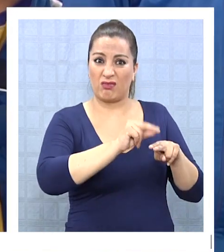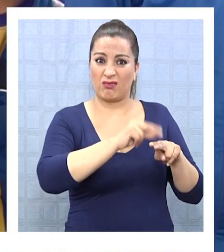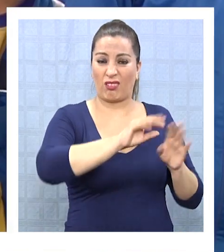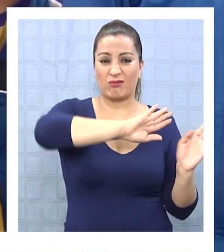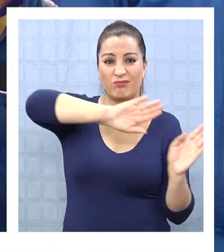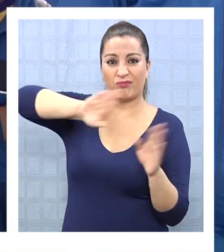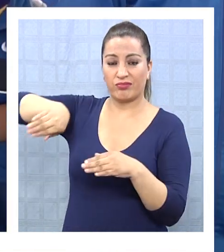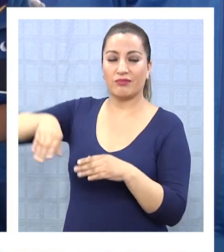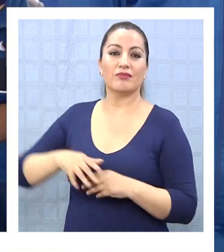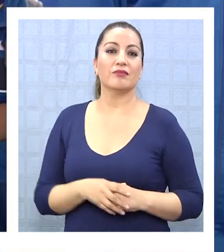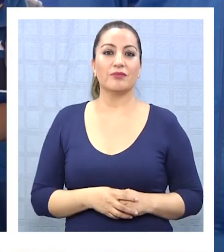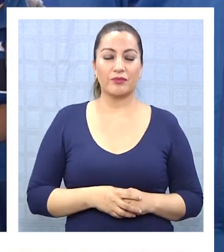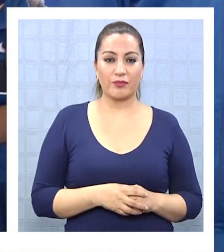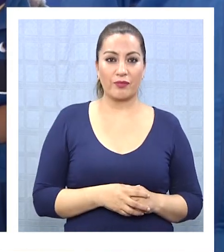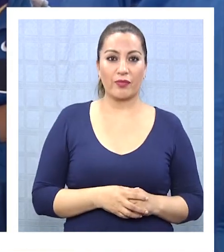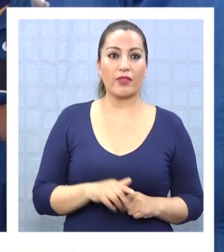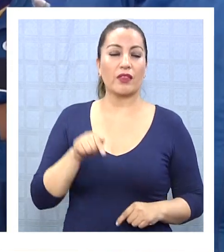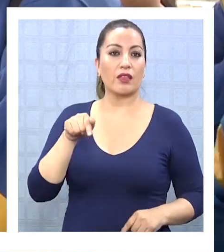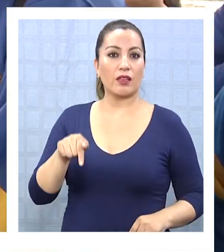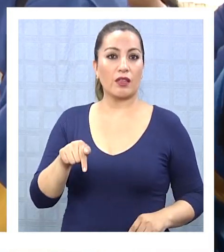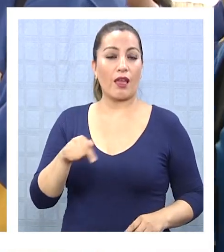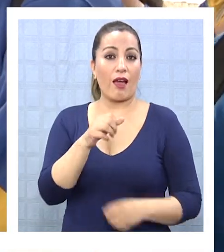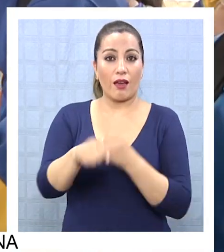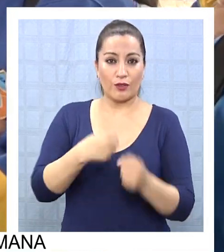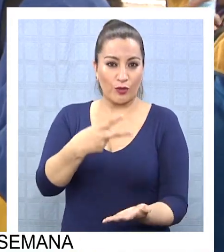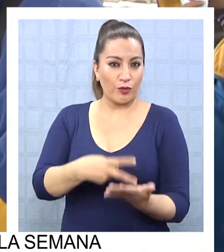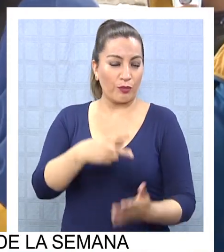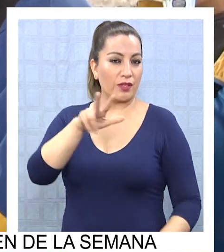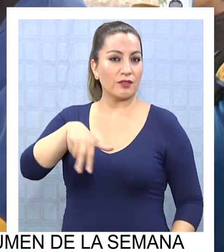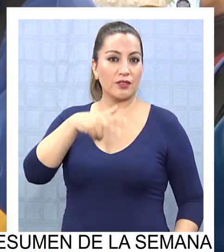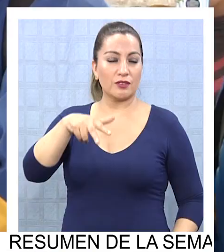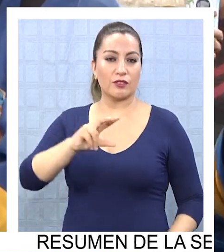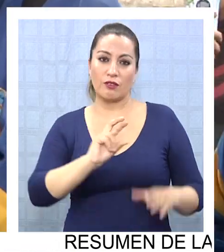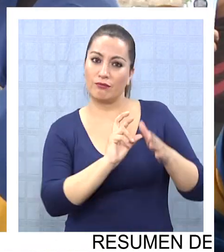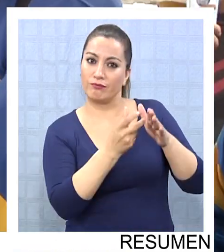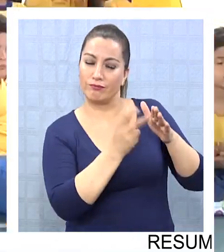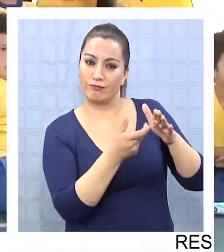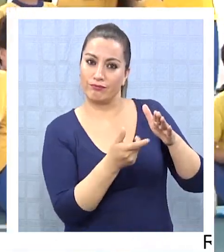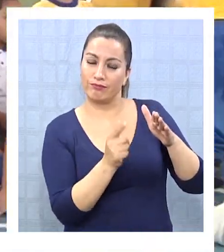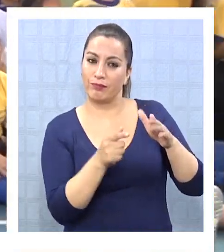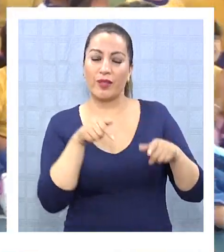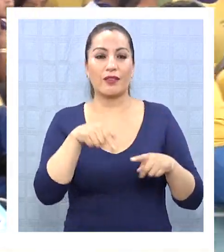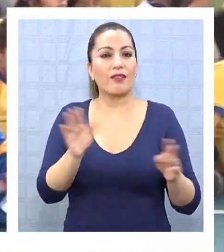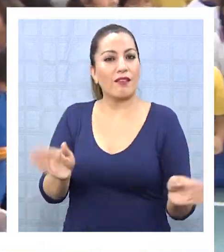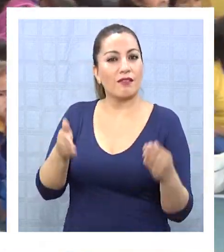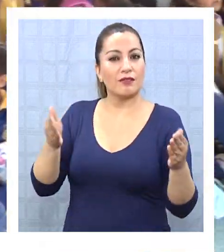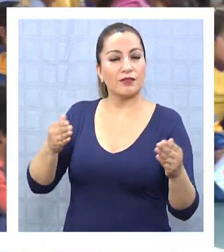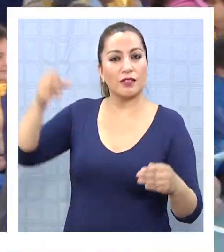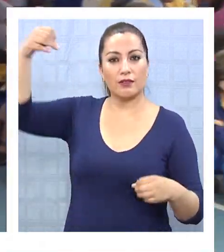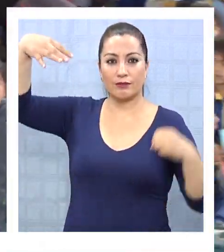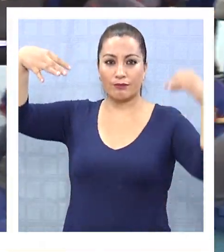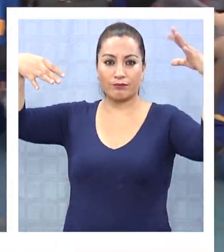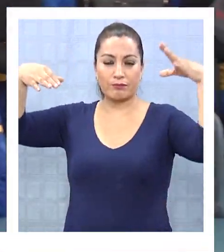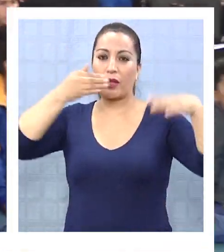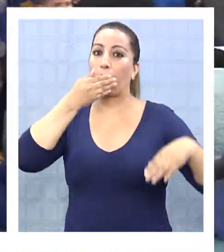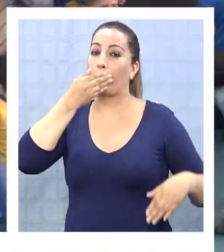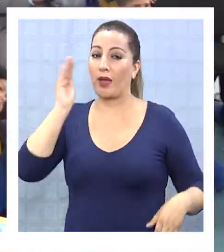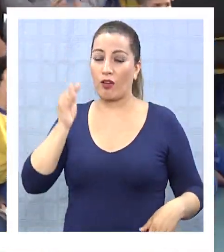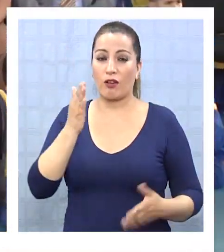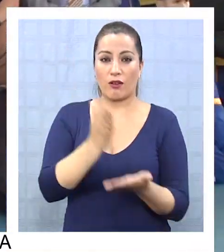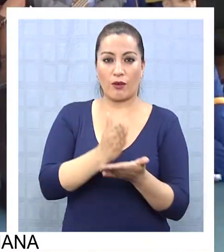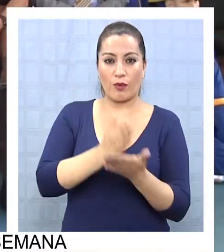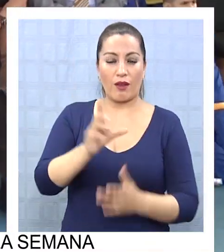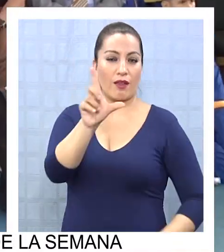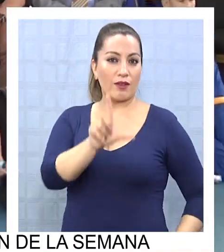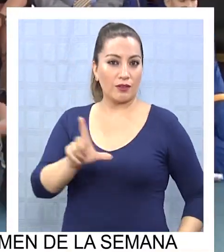Durante el 2018, Cambio al Foco se concentrará en promover la iluminación eficiente en escuelas y liceos a través de talleres